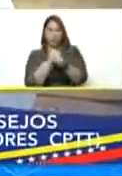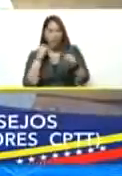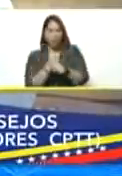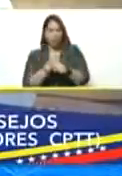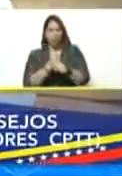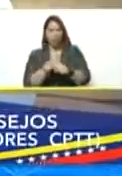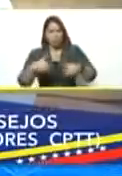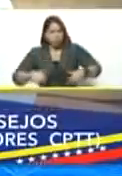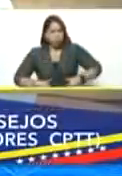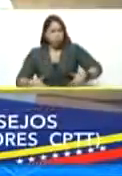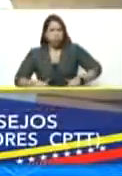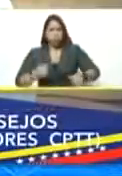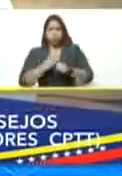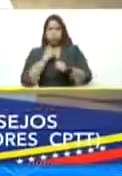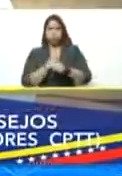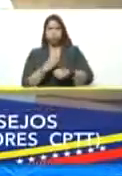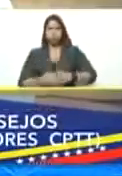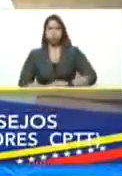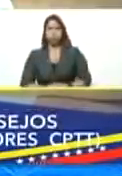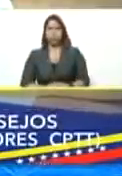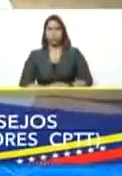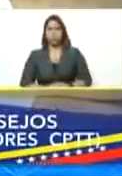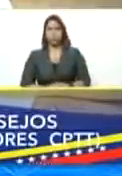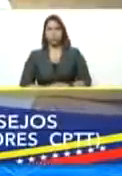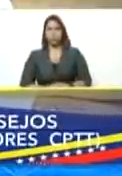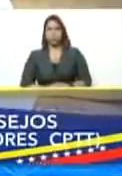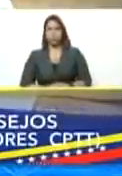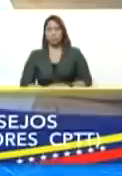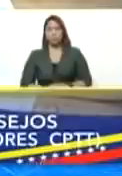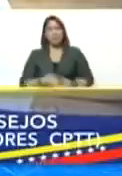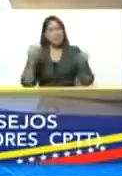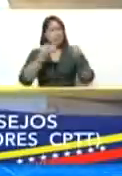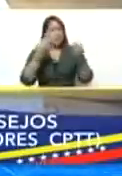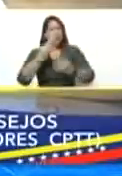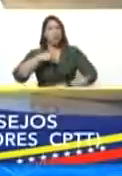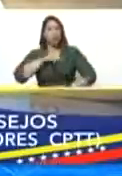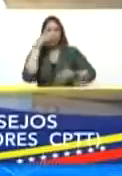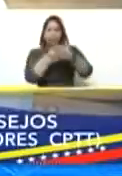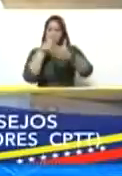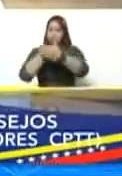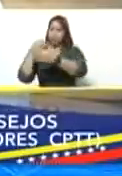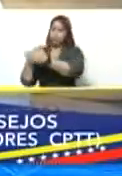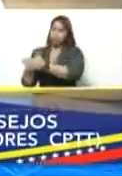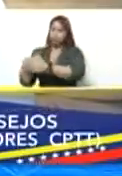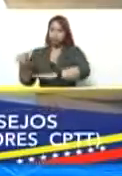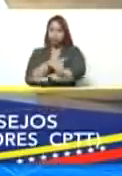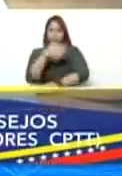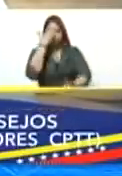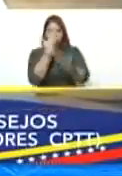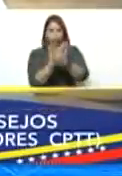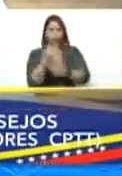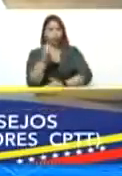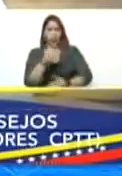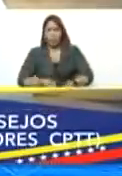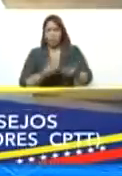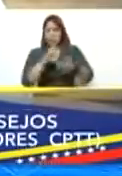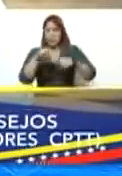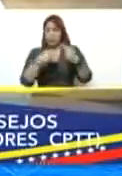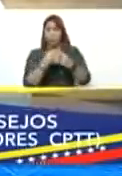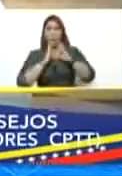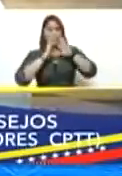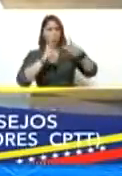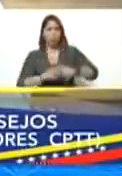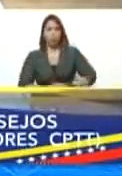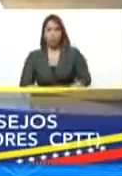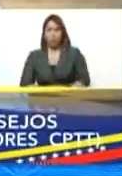de la clase obrera, de los patas en el suelo, de los que siempre hemos luchado en las calles y que no le damos ninguna concesión